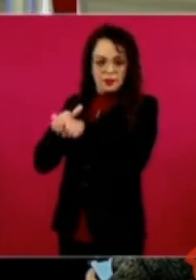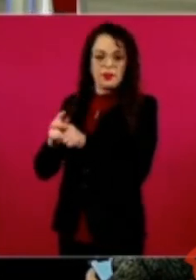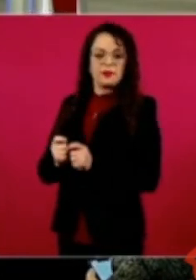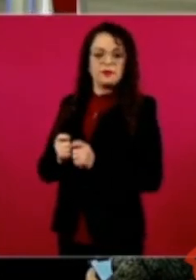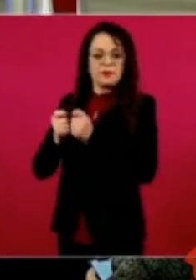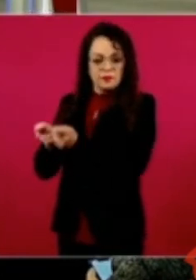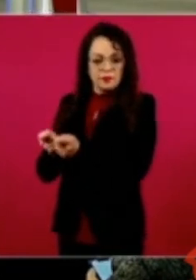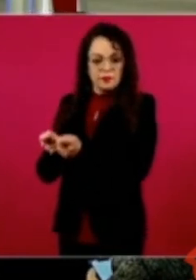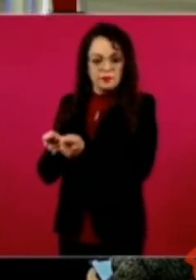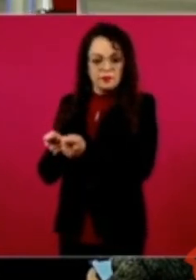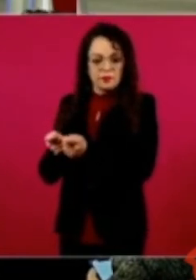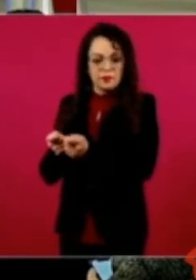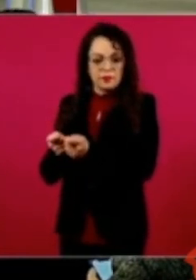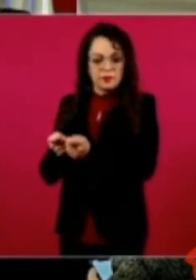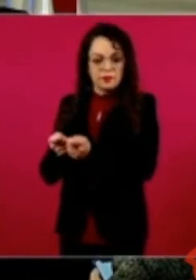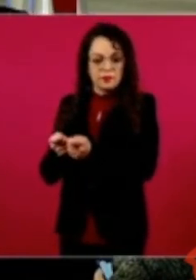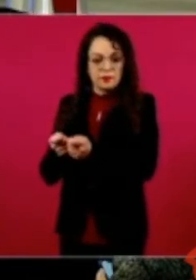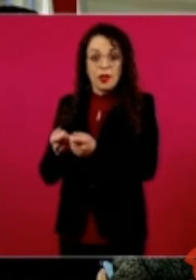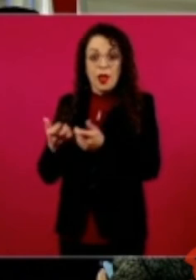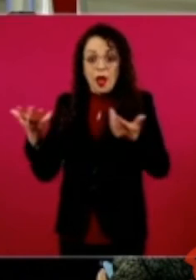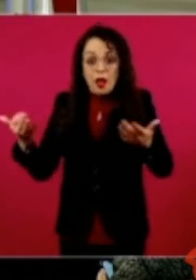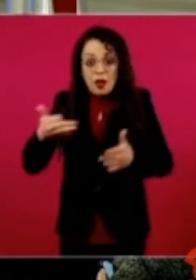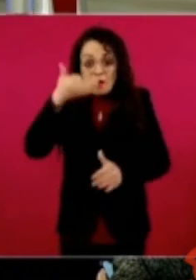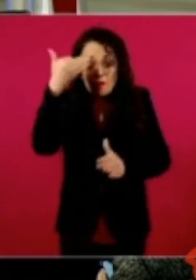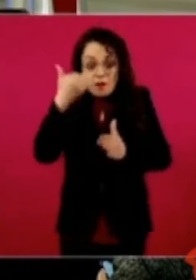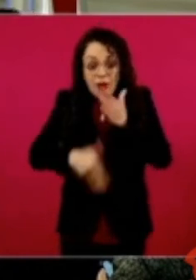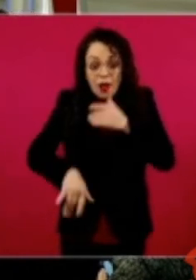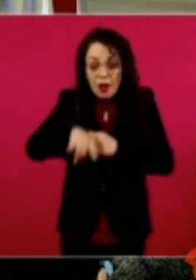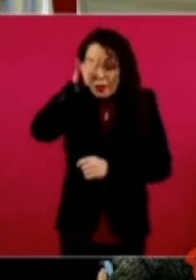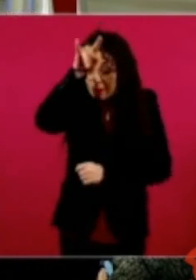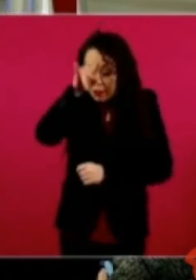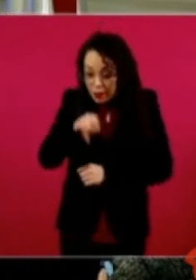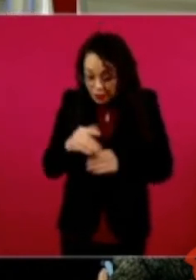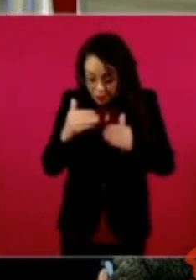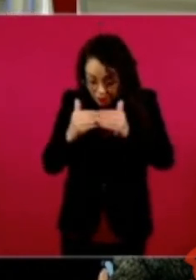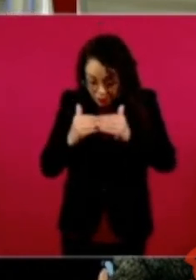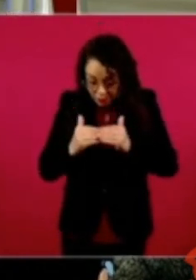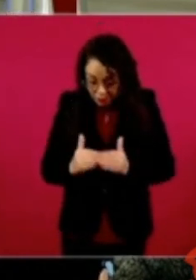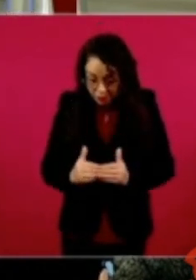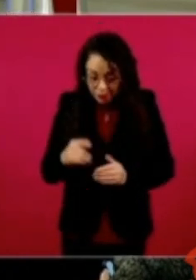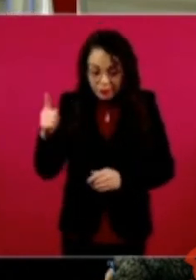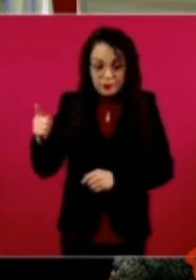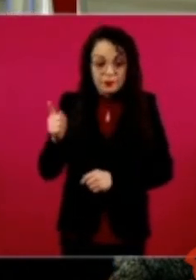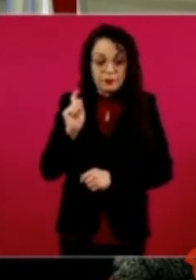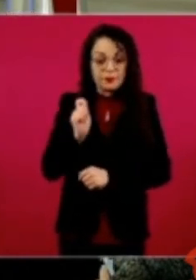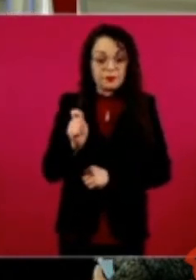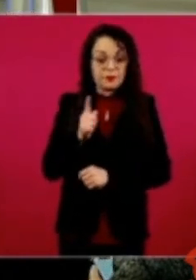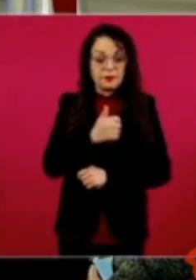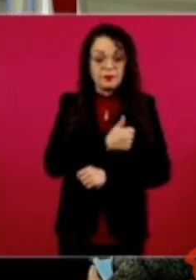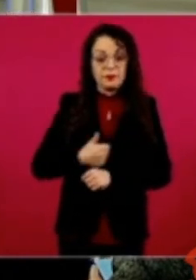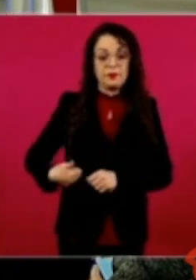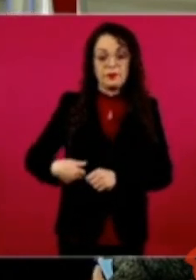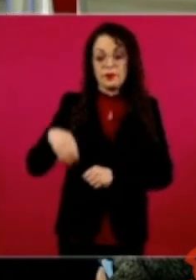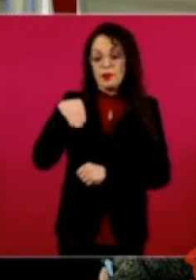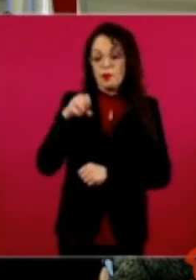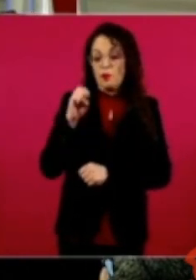Todavía falta. Pues es que en el 24 les toca. Alcaldía, sí, Monclova, General